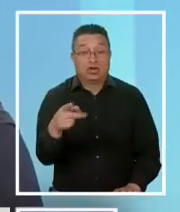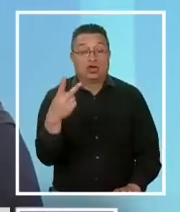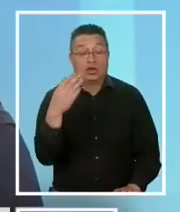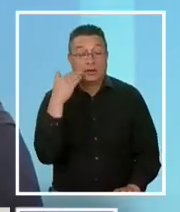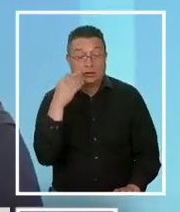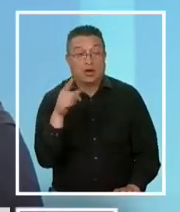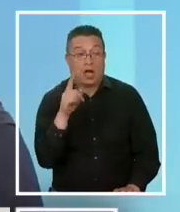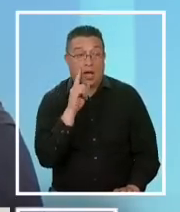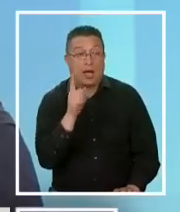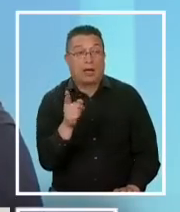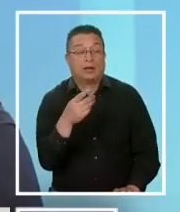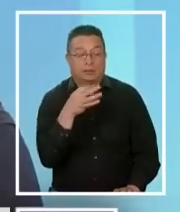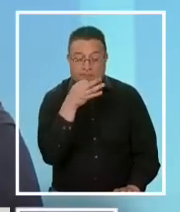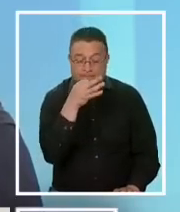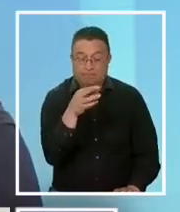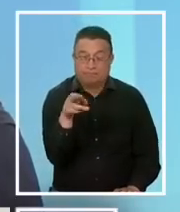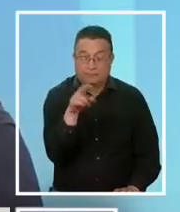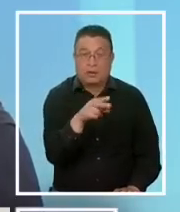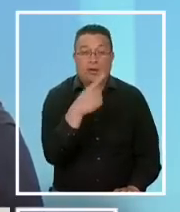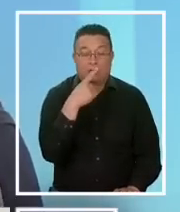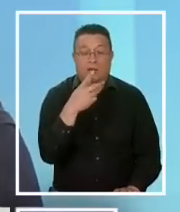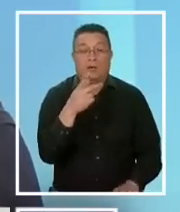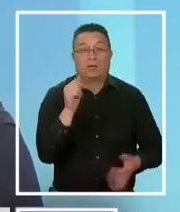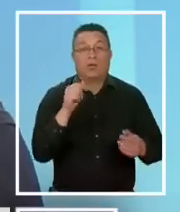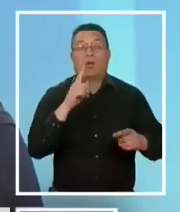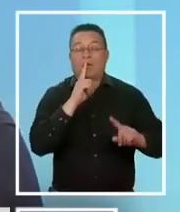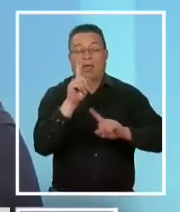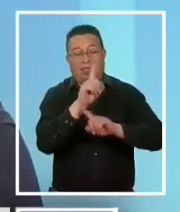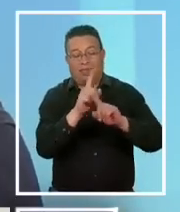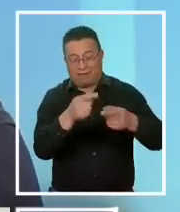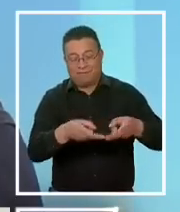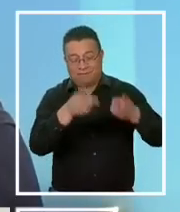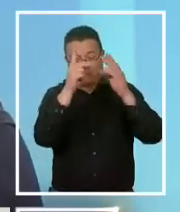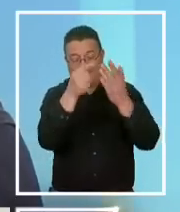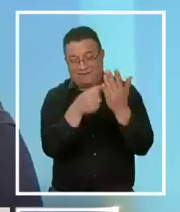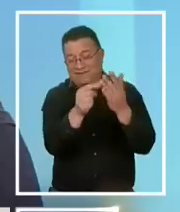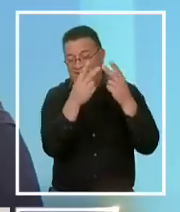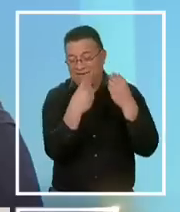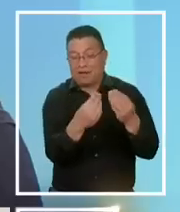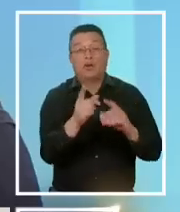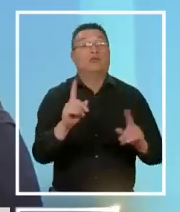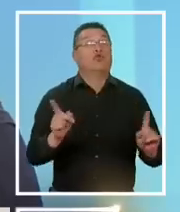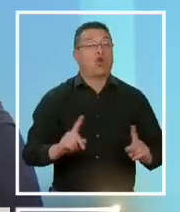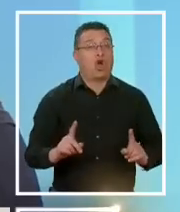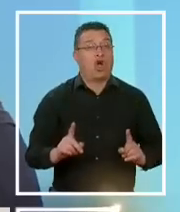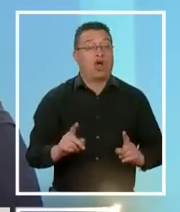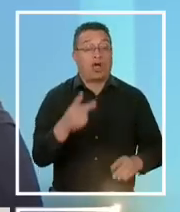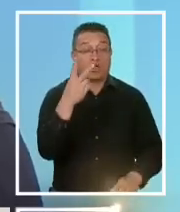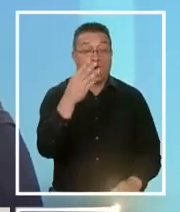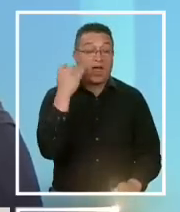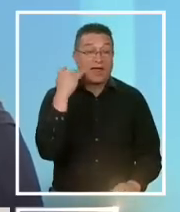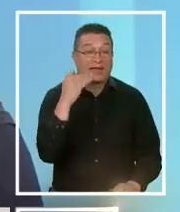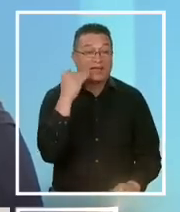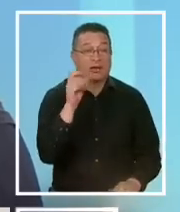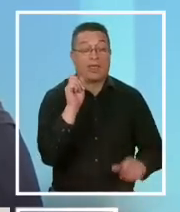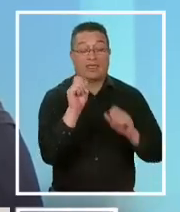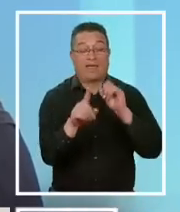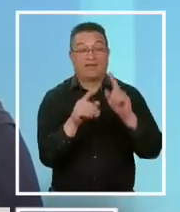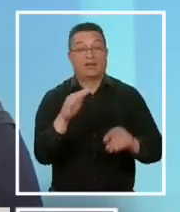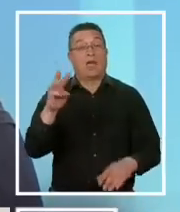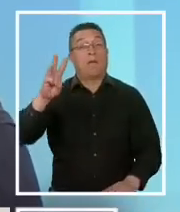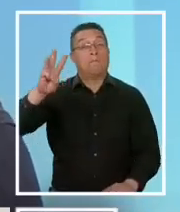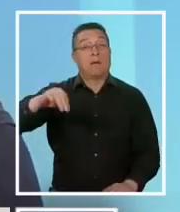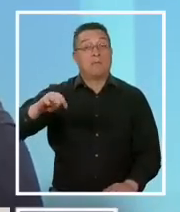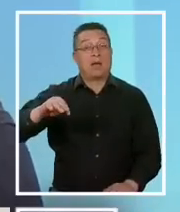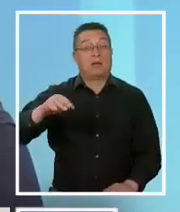no ni ni lo ni lo valido ni lo justifico nada dos niños que están tratando de ofender a su madre